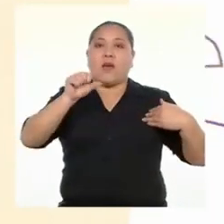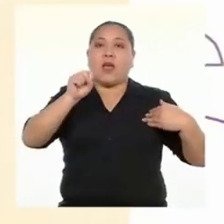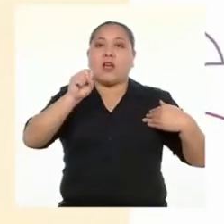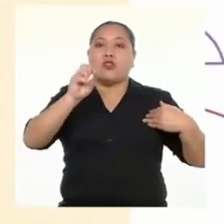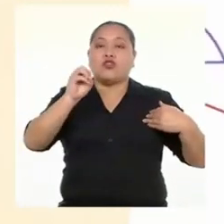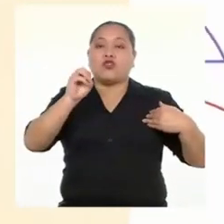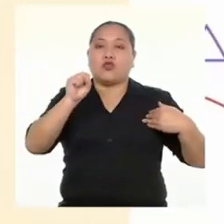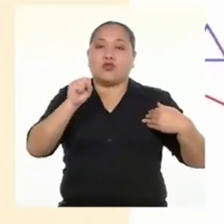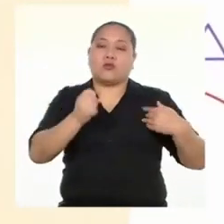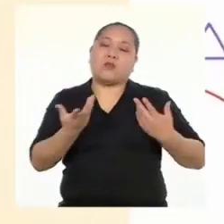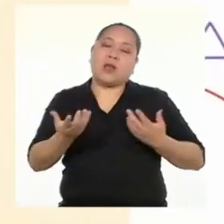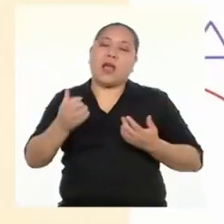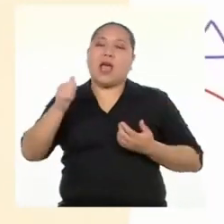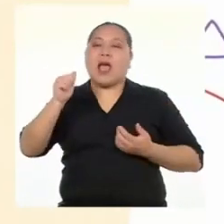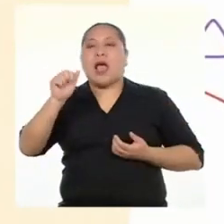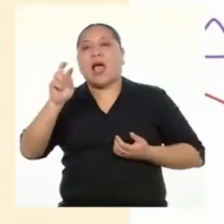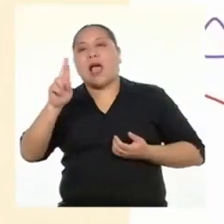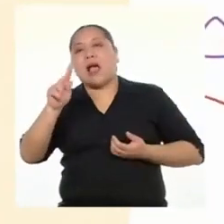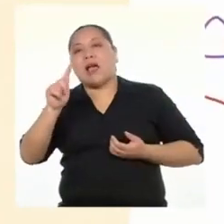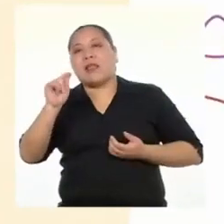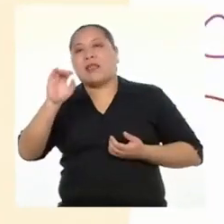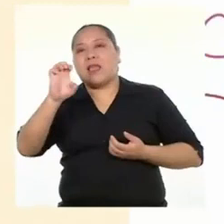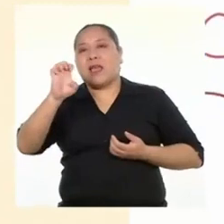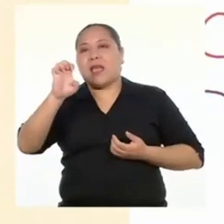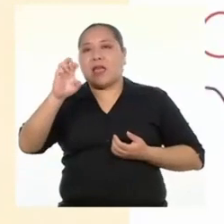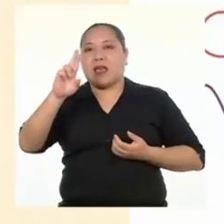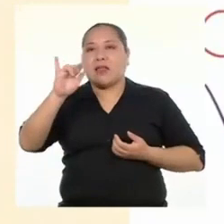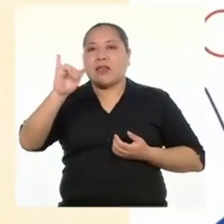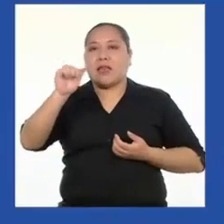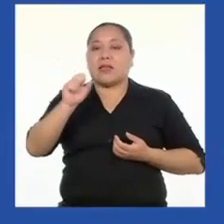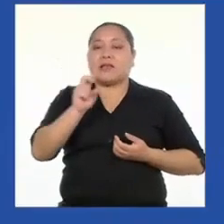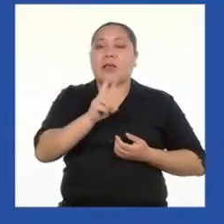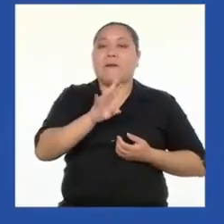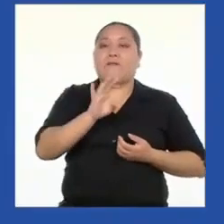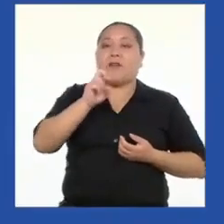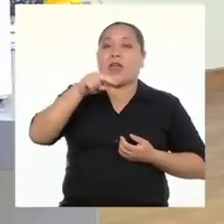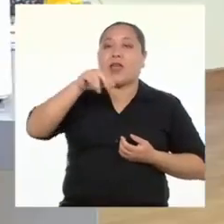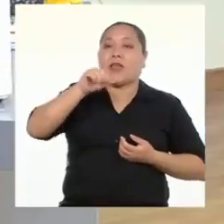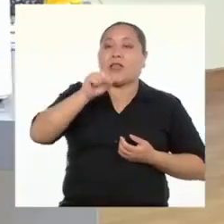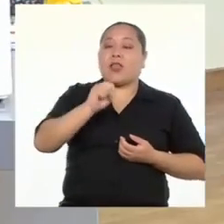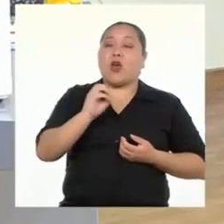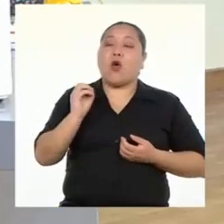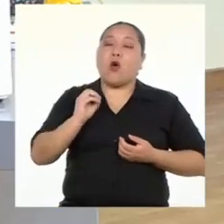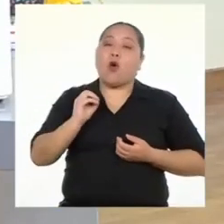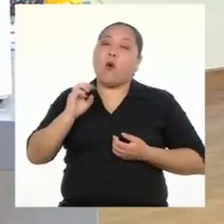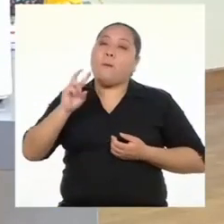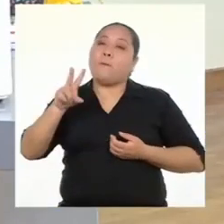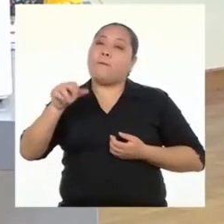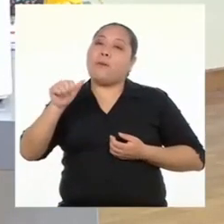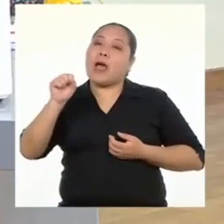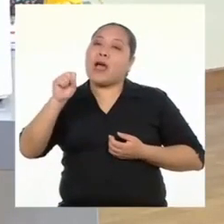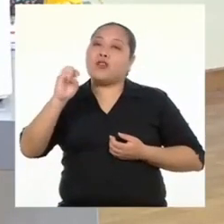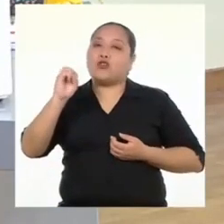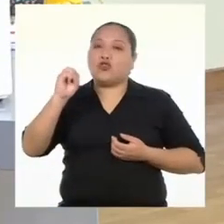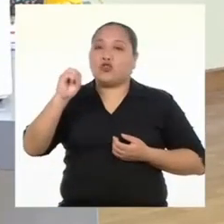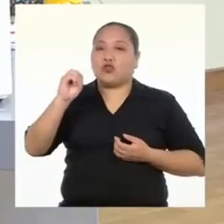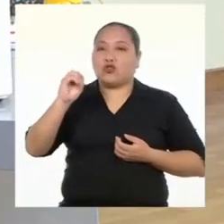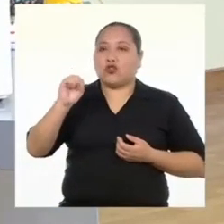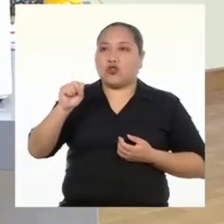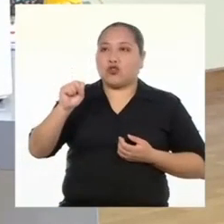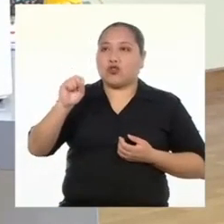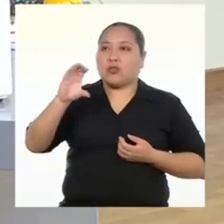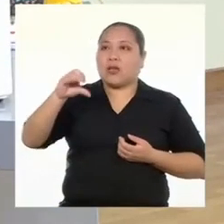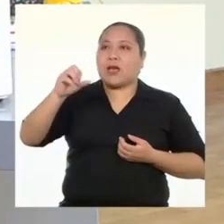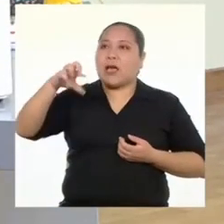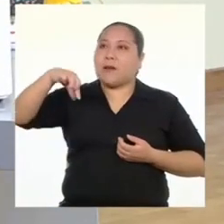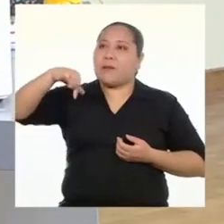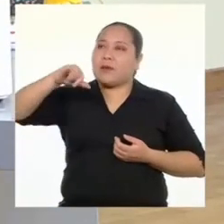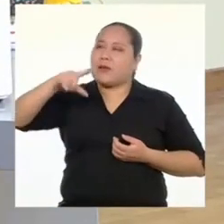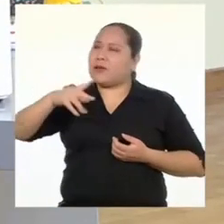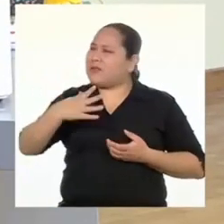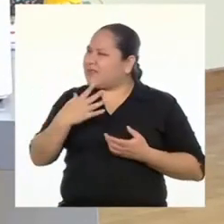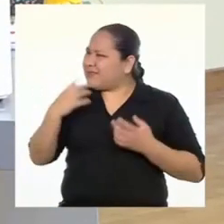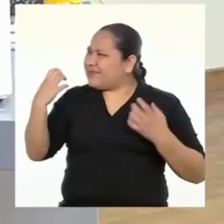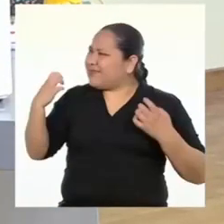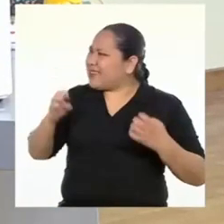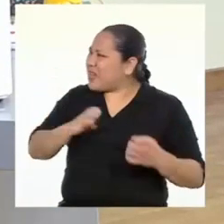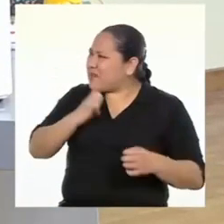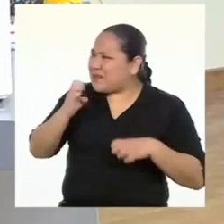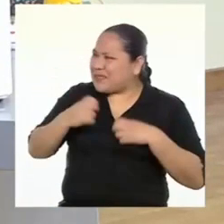ser arterias, venas o vasos capilares. ¡Qué emocionante aprender así sobre nuestros